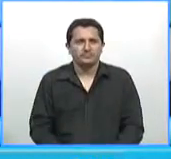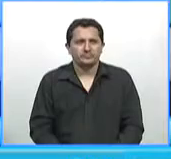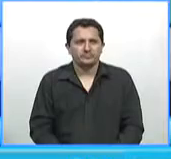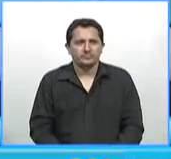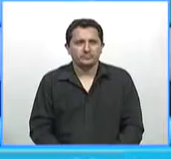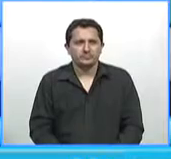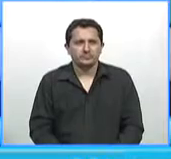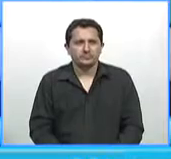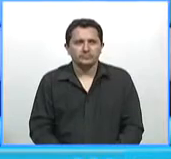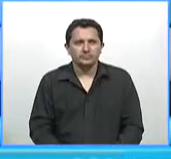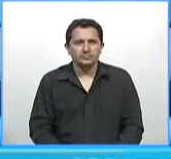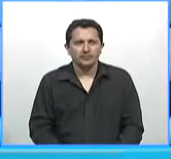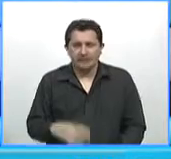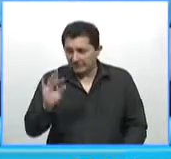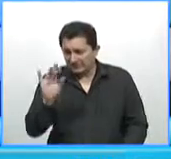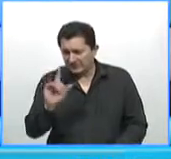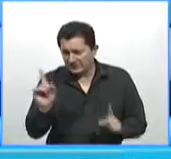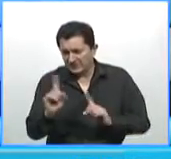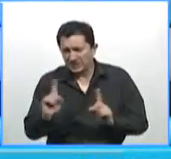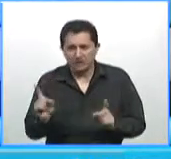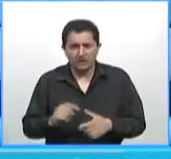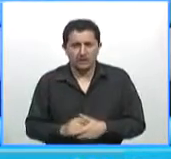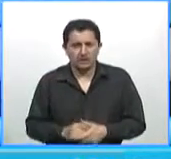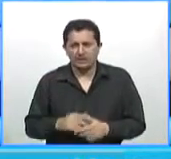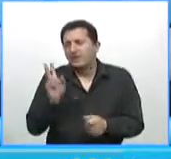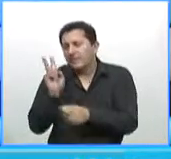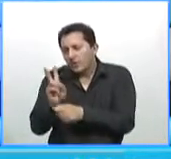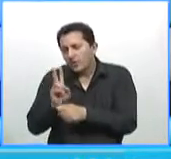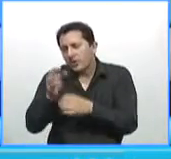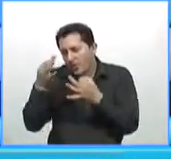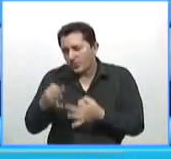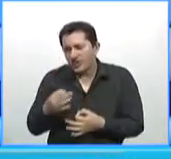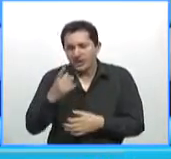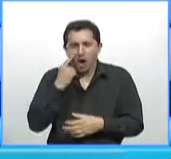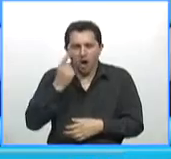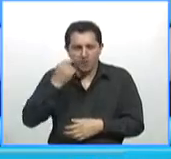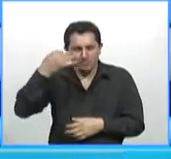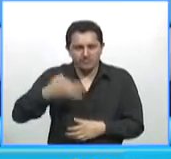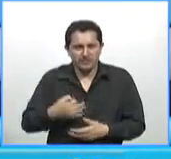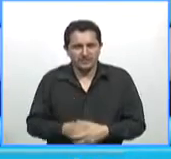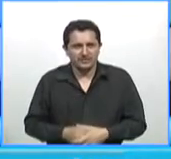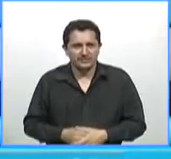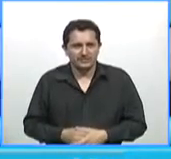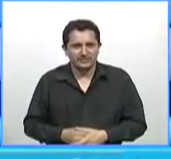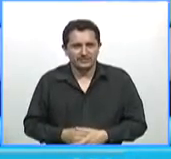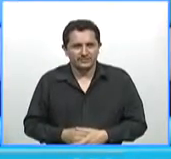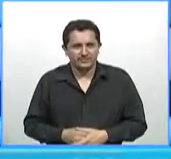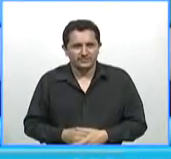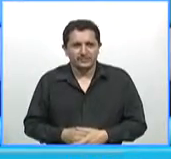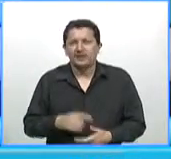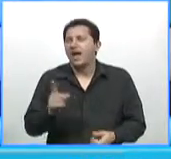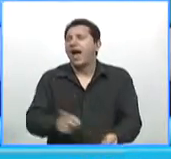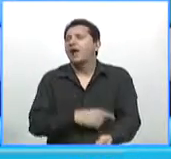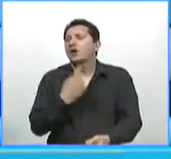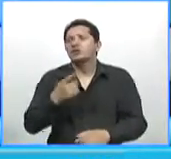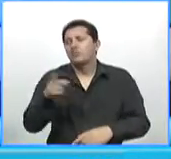las damas. ¿Fue muy difícil? No. Te cuido, bien. Te trató bien. Sí. Es un muy caballero. Muy serio. En un momento te. Está acostumbrada a